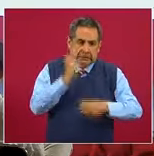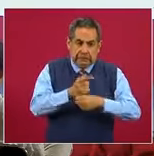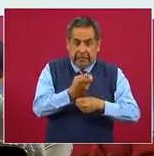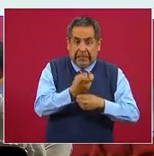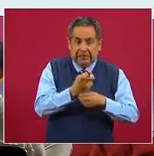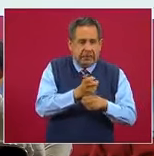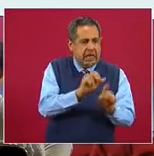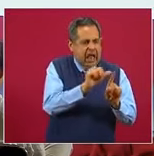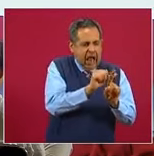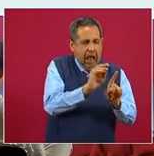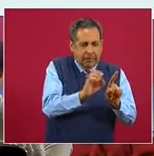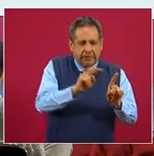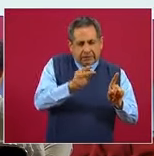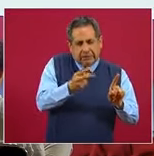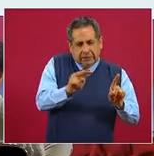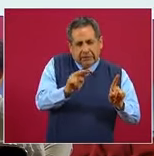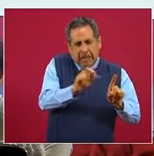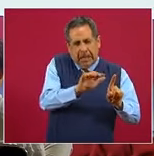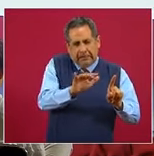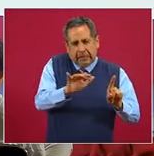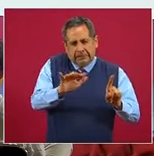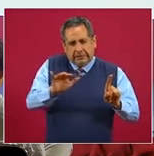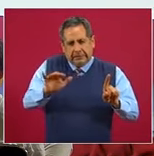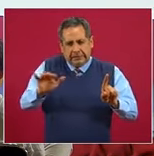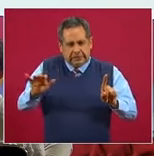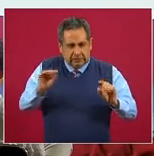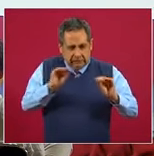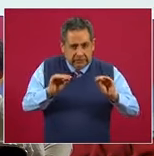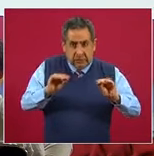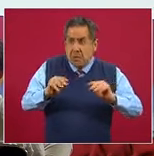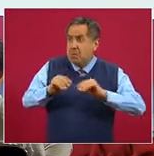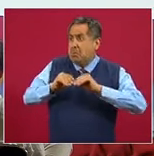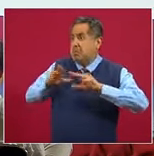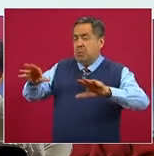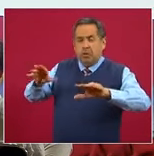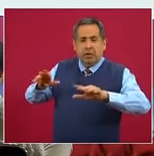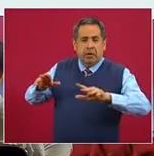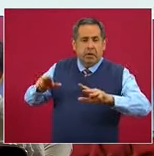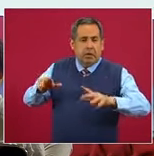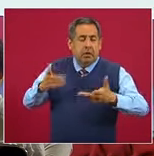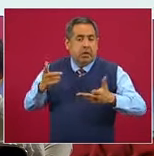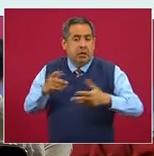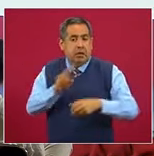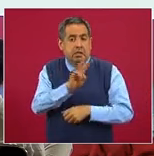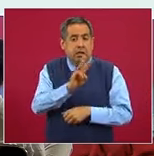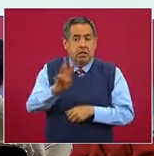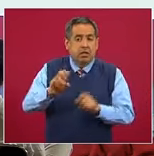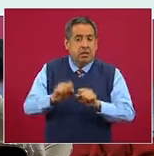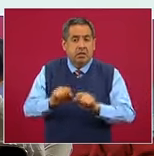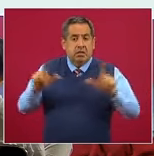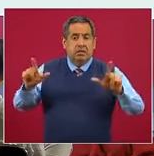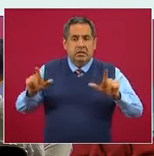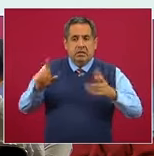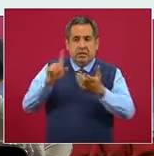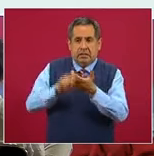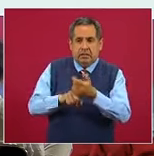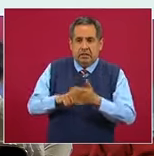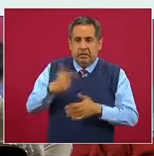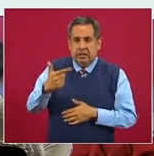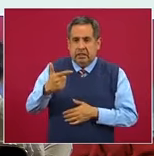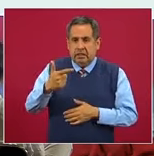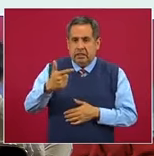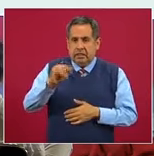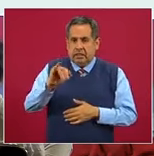enero. Se colocan en depósitos públicos. En este caso es una plataforma que se llama GISAID. En